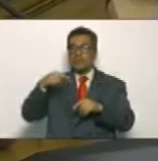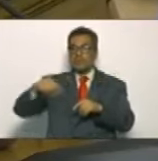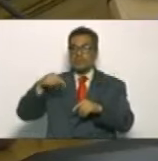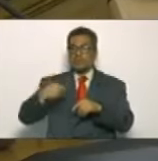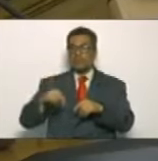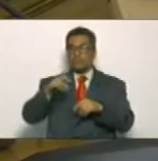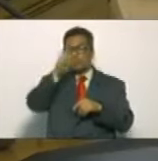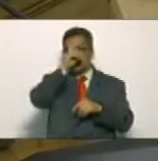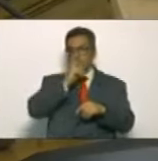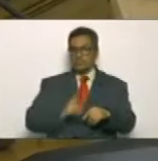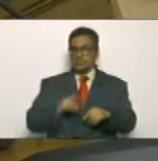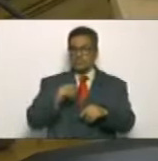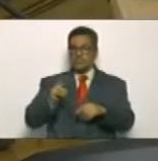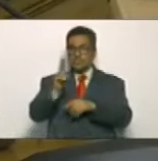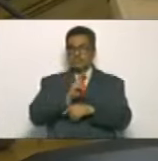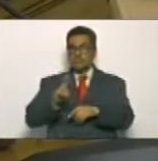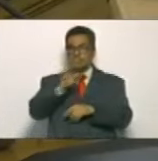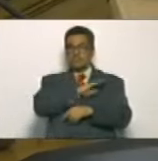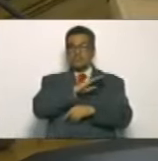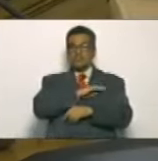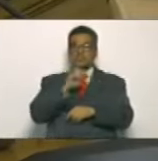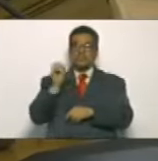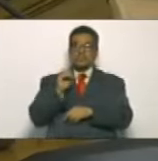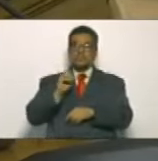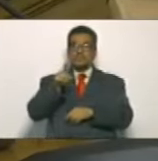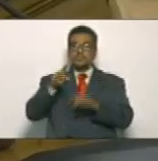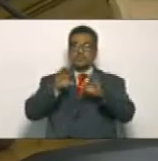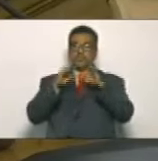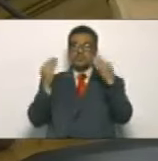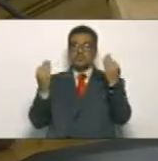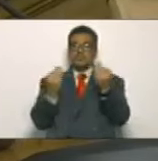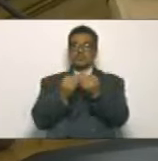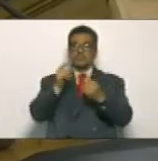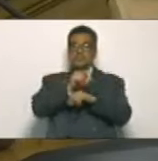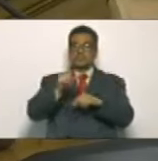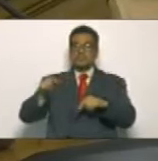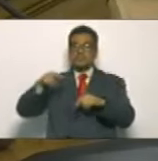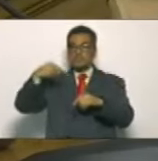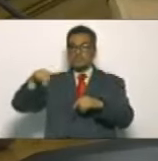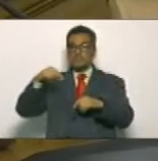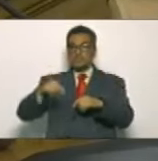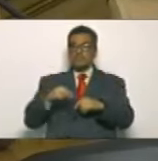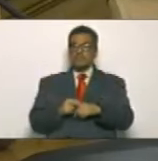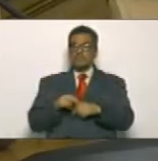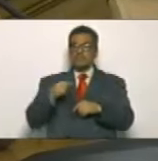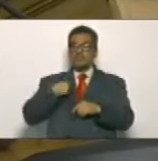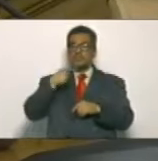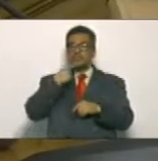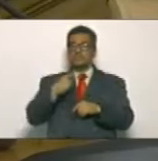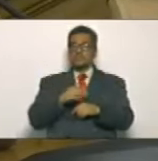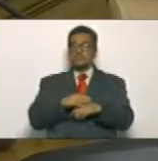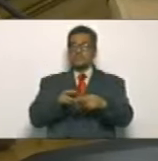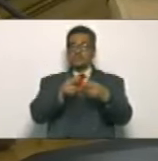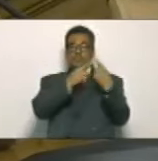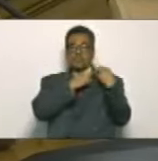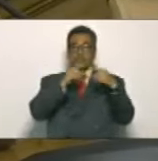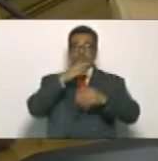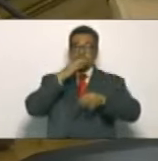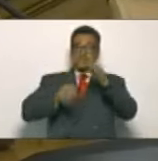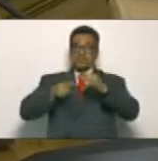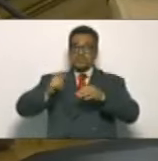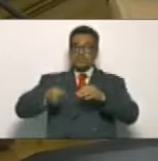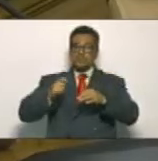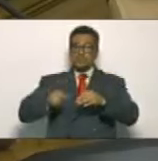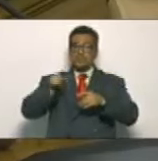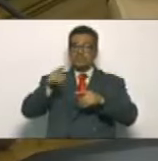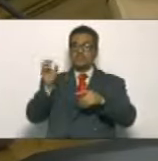con discapacidad para uso propio o por medio de familiar o de persona natural a cuyo cargo esté, personas jurídicas sin